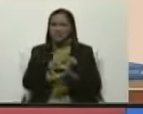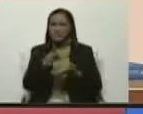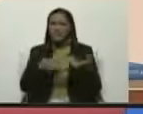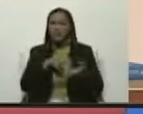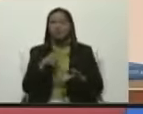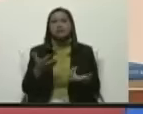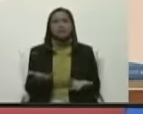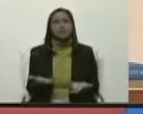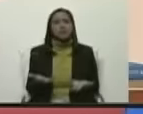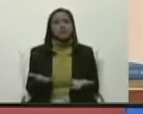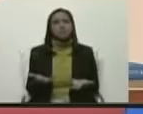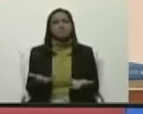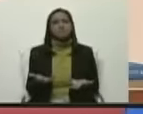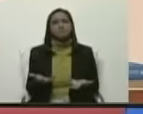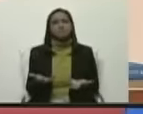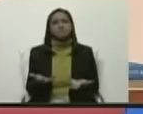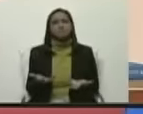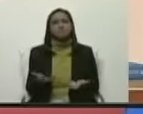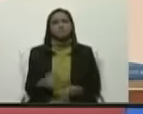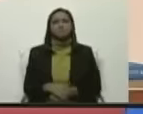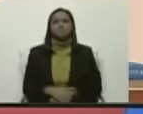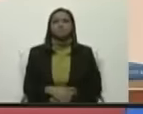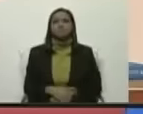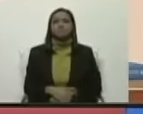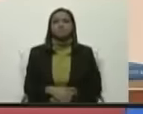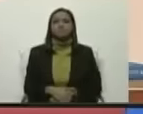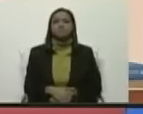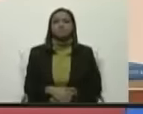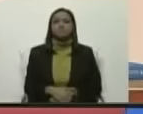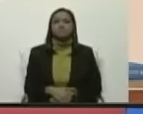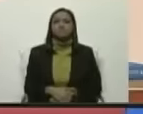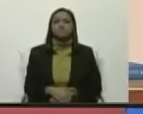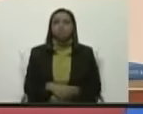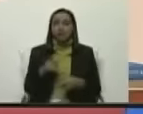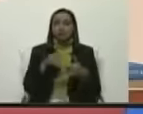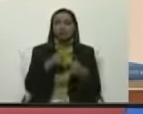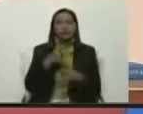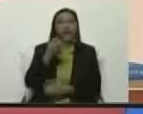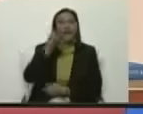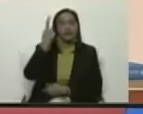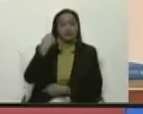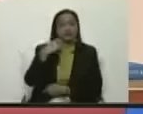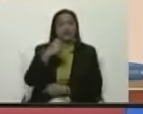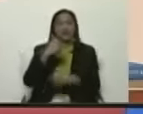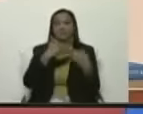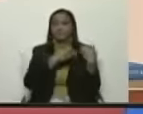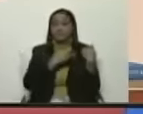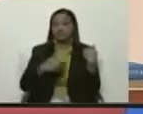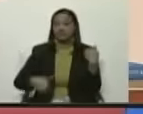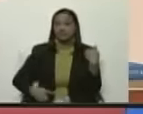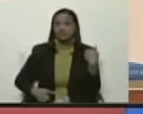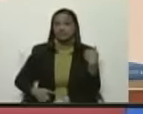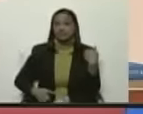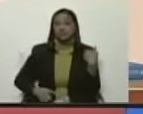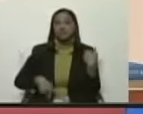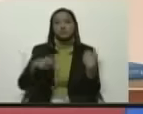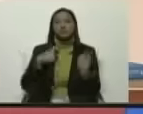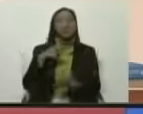Es el fascismo. Ayer el presidente, yo de las cosas que dijo el presidente ayer, una de las cosas que